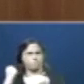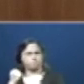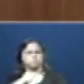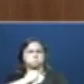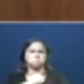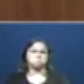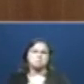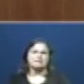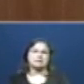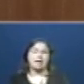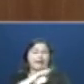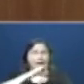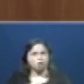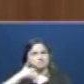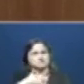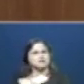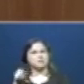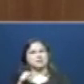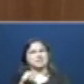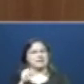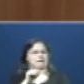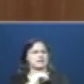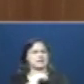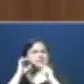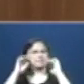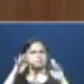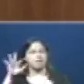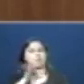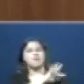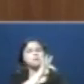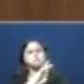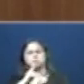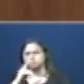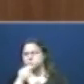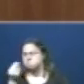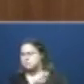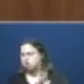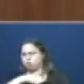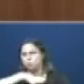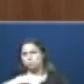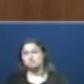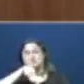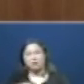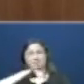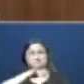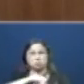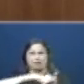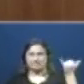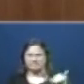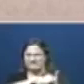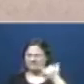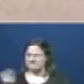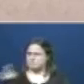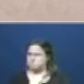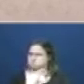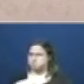suponen la esperanza y la mejor respuesta a esta crisis durísima que no nos va a vencer